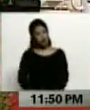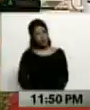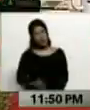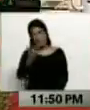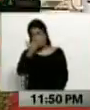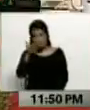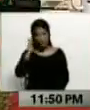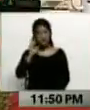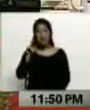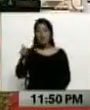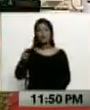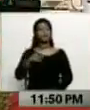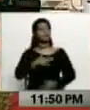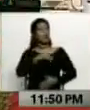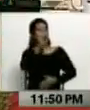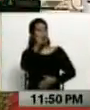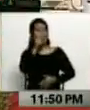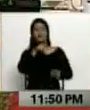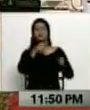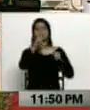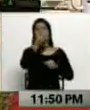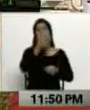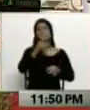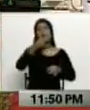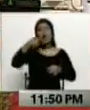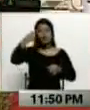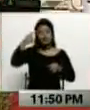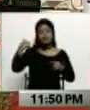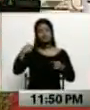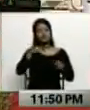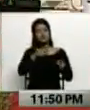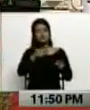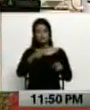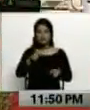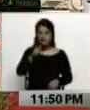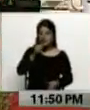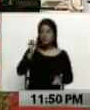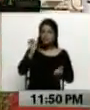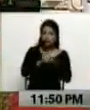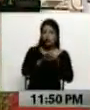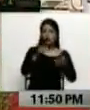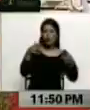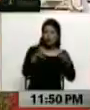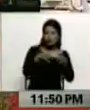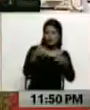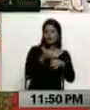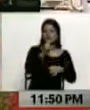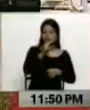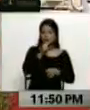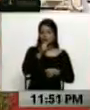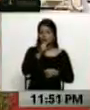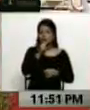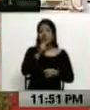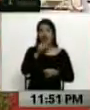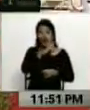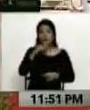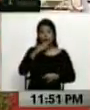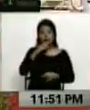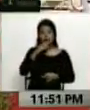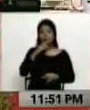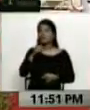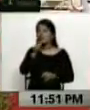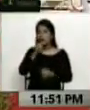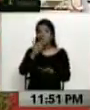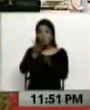es sacar beledo de la mu fue capriles quien propone a